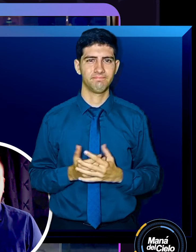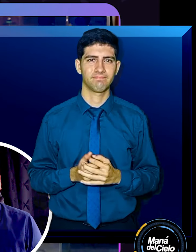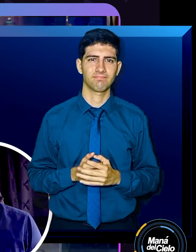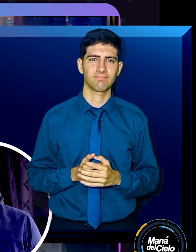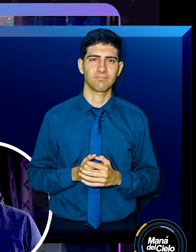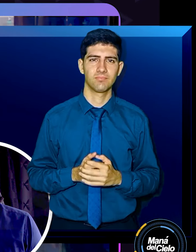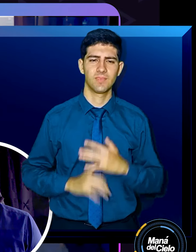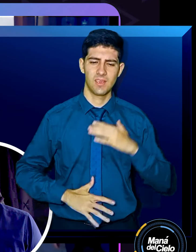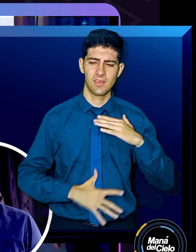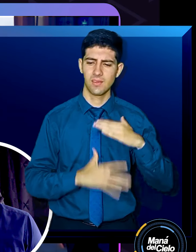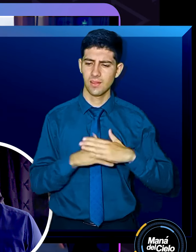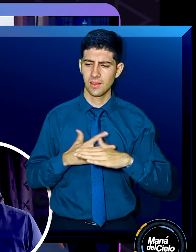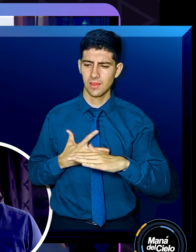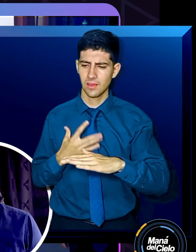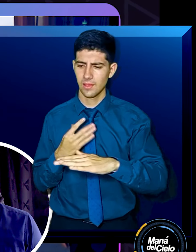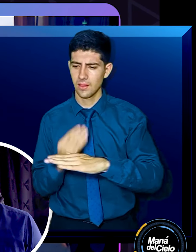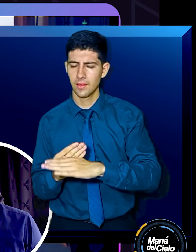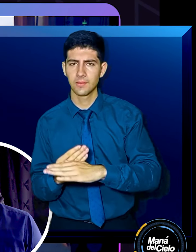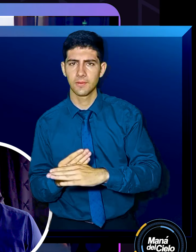con muchos dones.